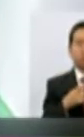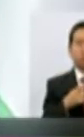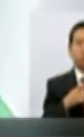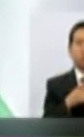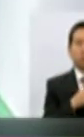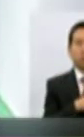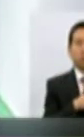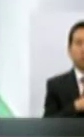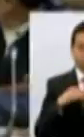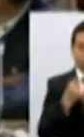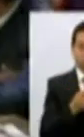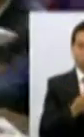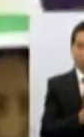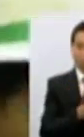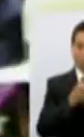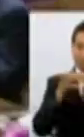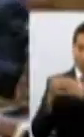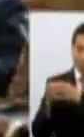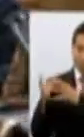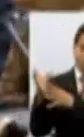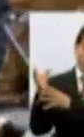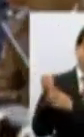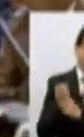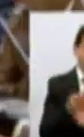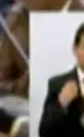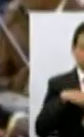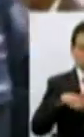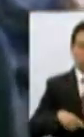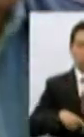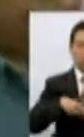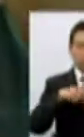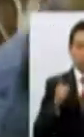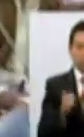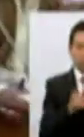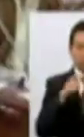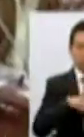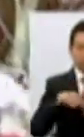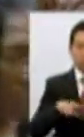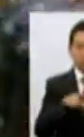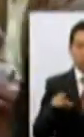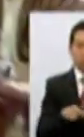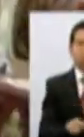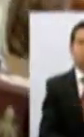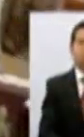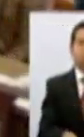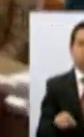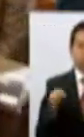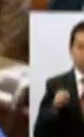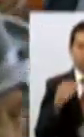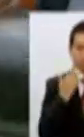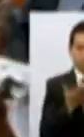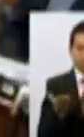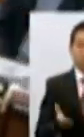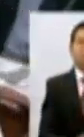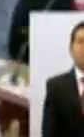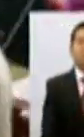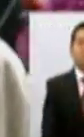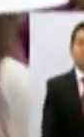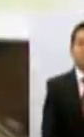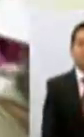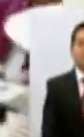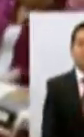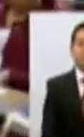diputados a representantes de las 3 fuerzas políticas, misma que se trasladó hacia Palacio de Gobierno para invitar al señor presidente constitucional del